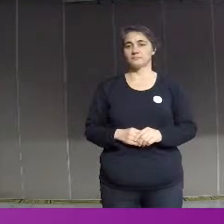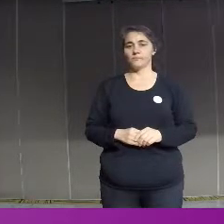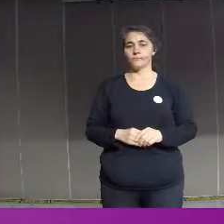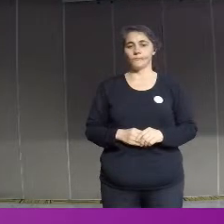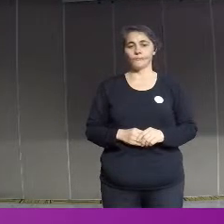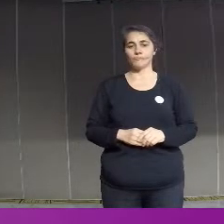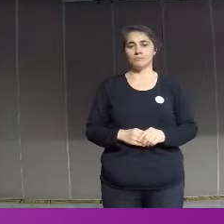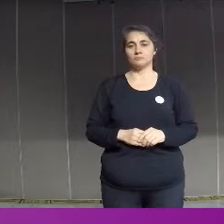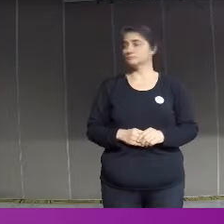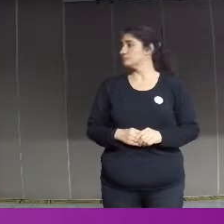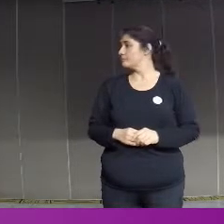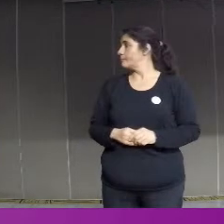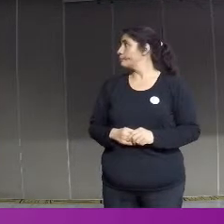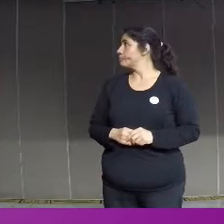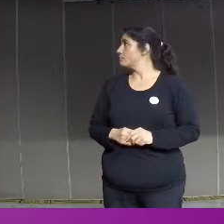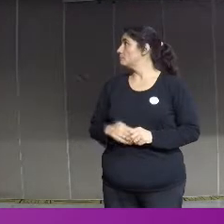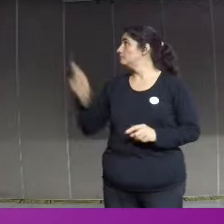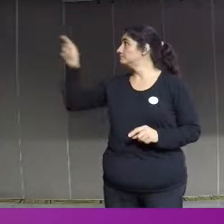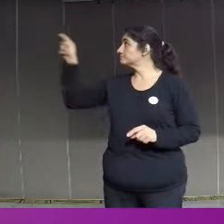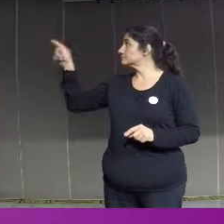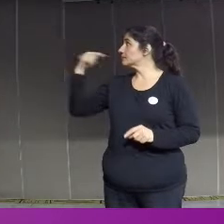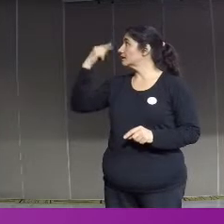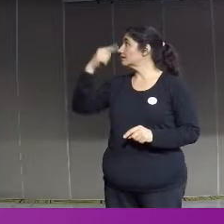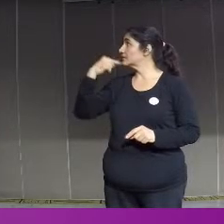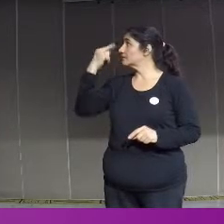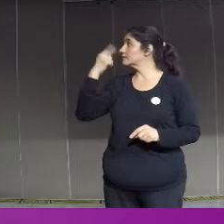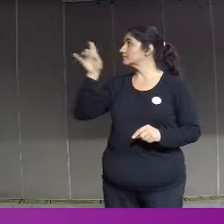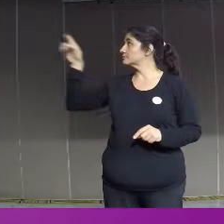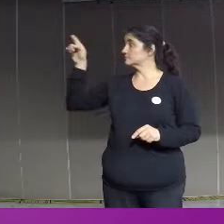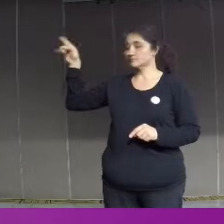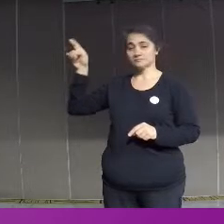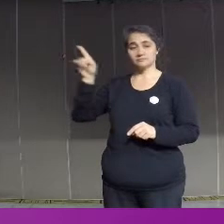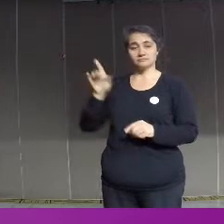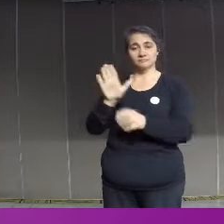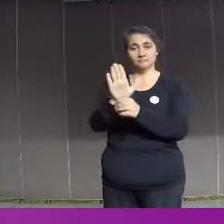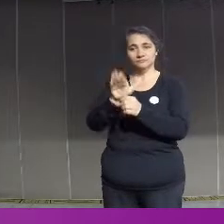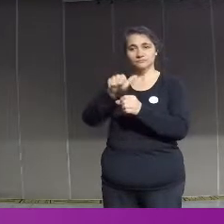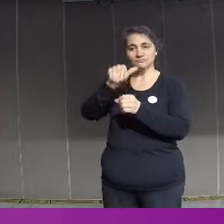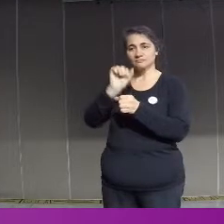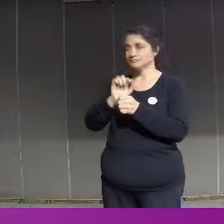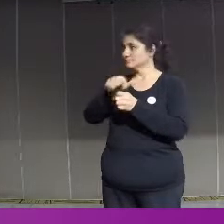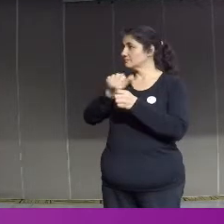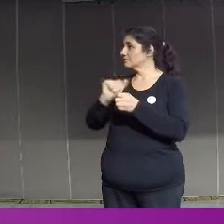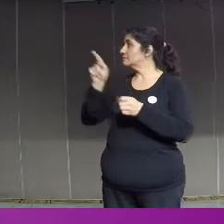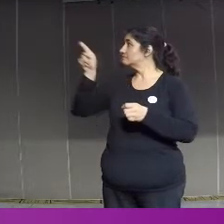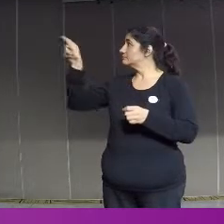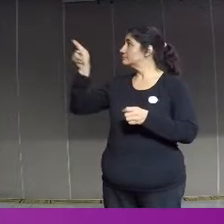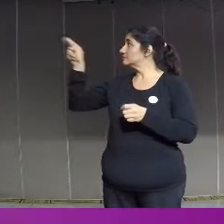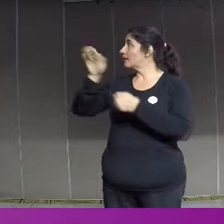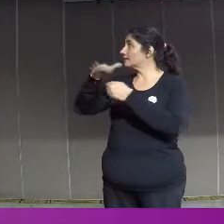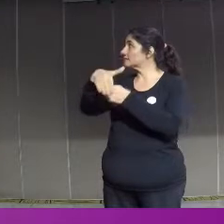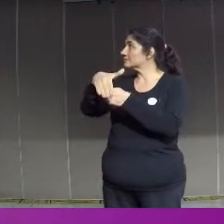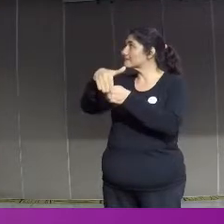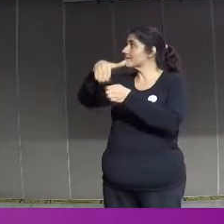es la lengua. Todo esto es la lengua. Es una masa muscular enorme. Gaby. ¿Ven que acá la lengua se